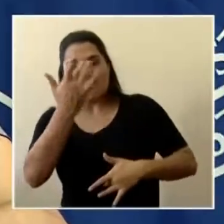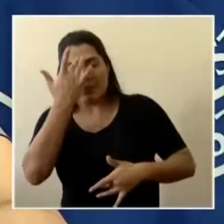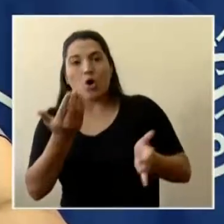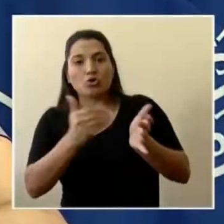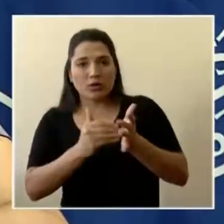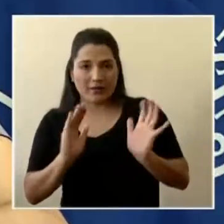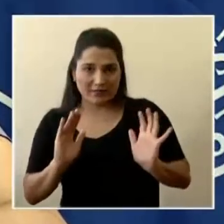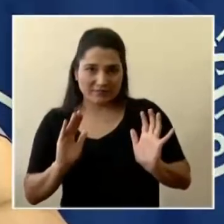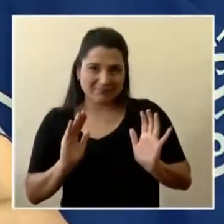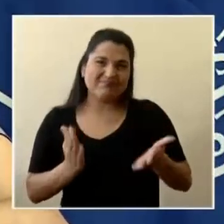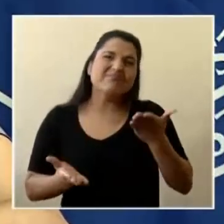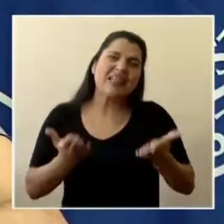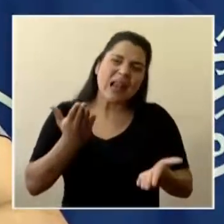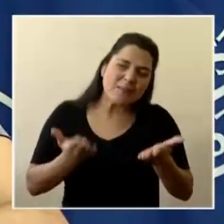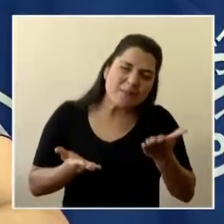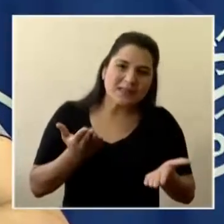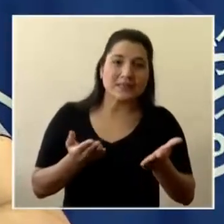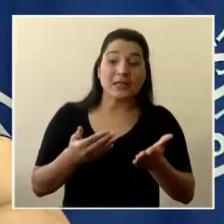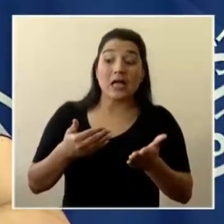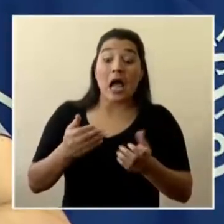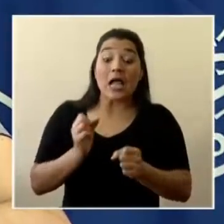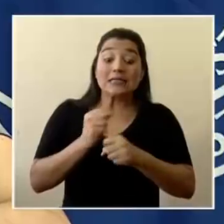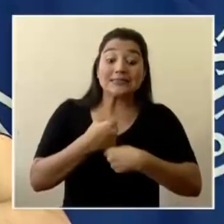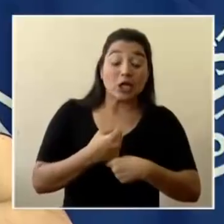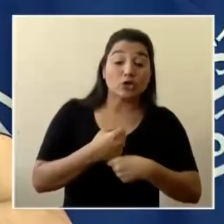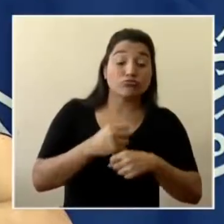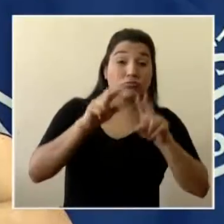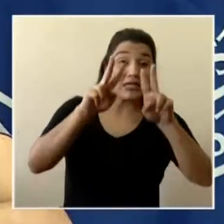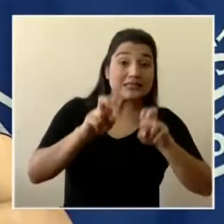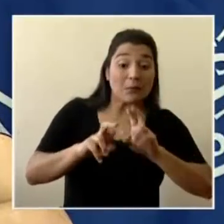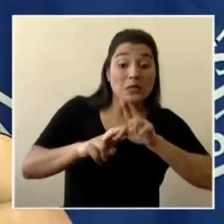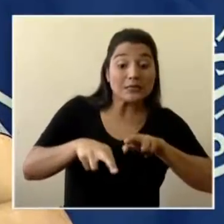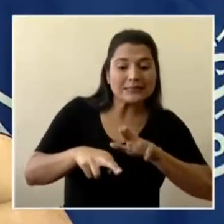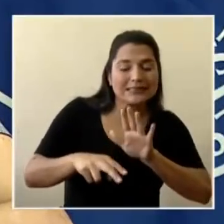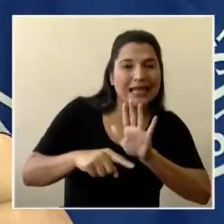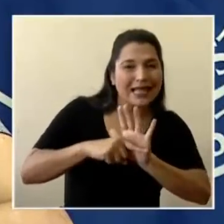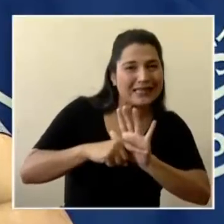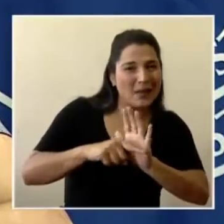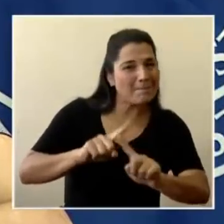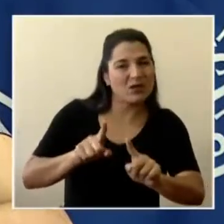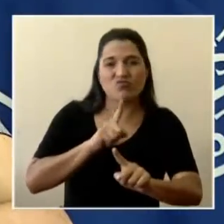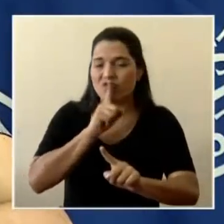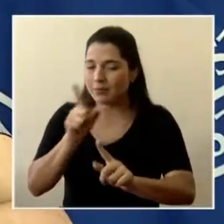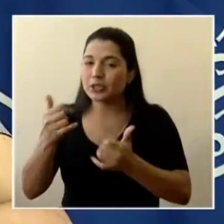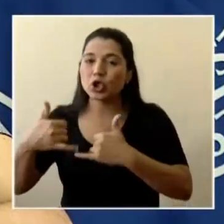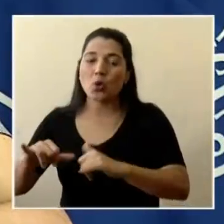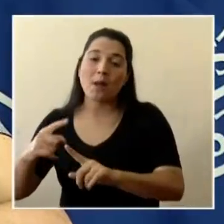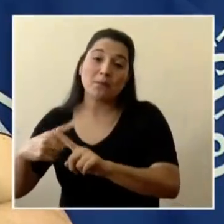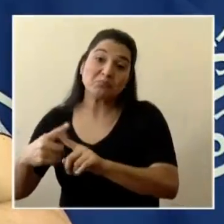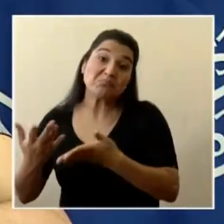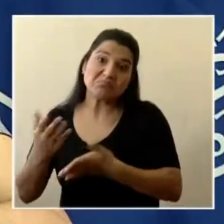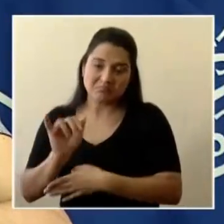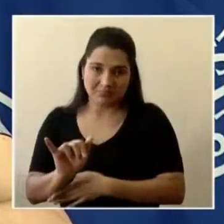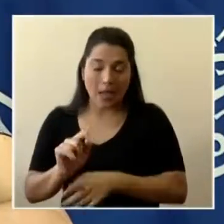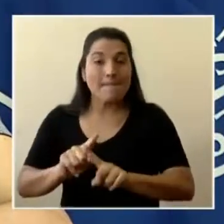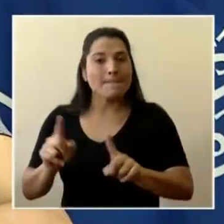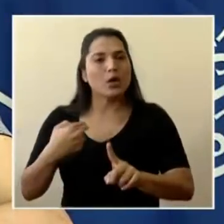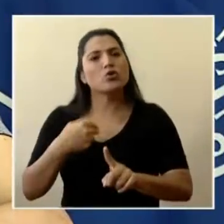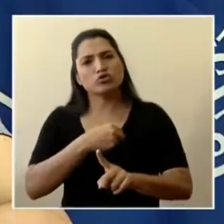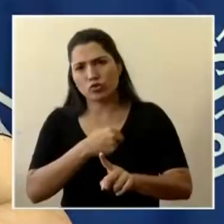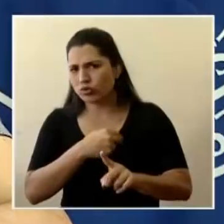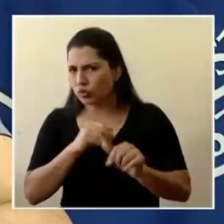prueba salió negativa, después sale positiva, posiblemente ha habido algún asunto con la prueba propiamente, pero lo que sí es cierto es que nosotros hacemos un